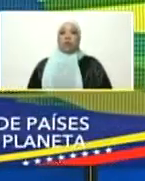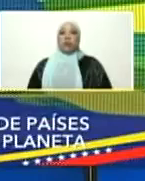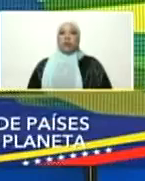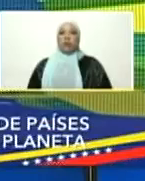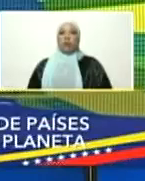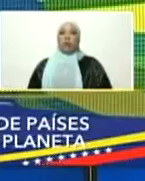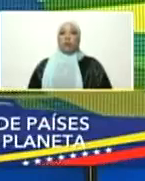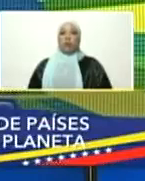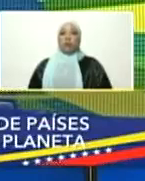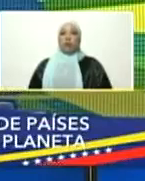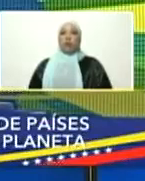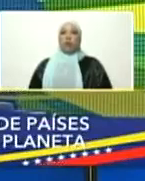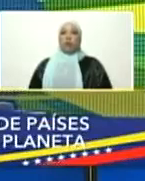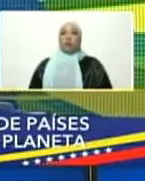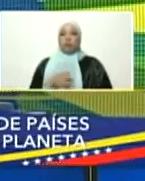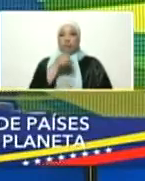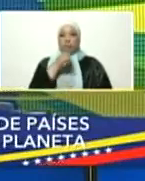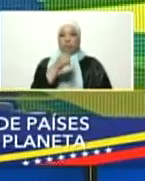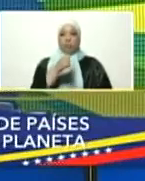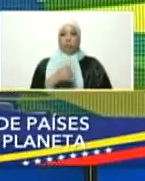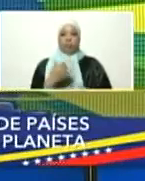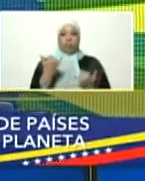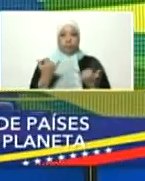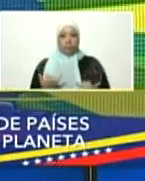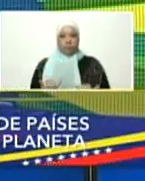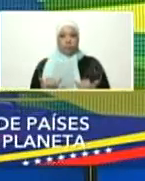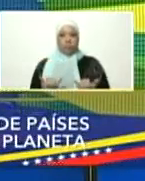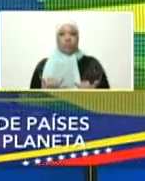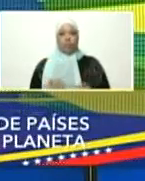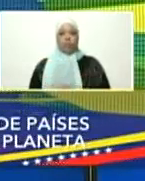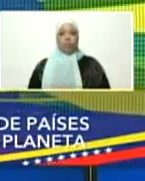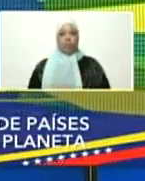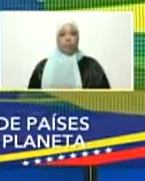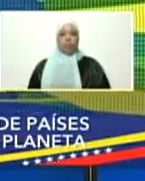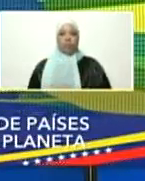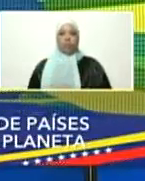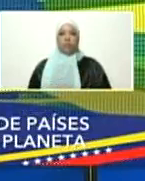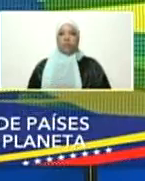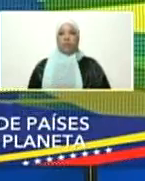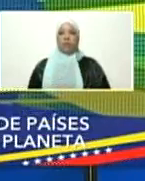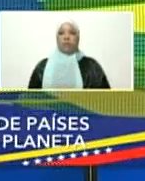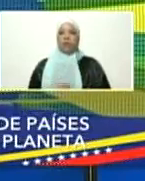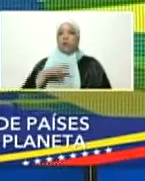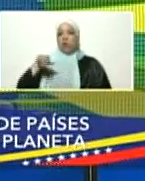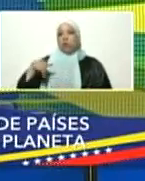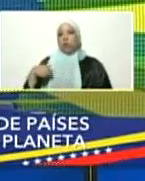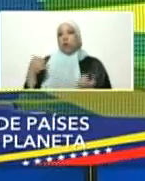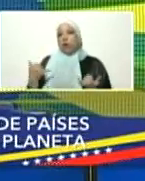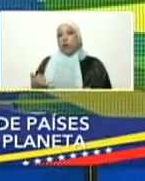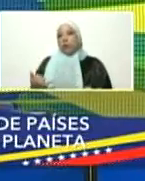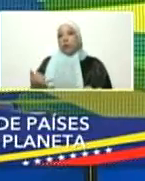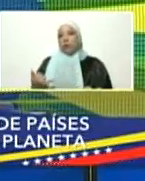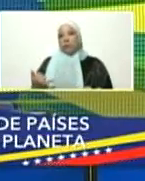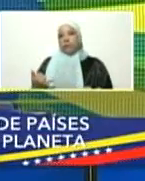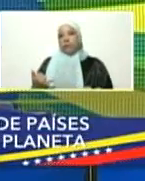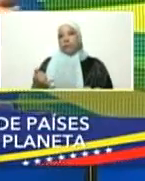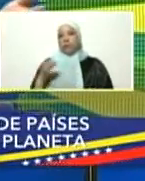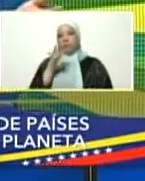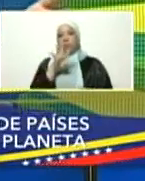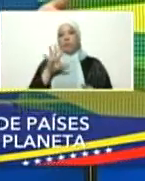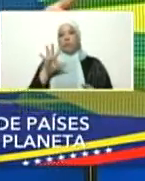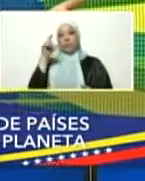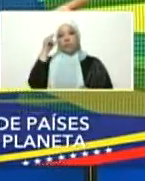Que lo estamos padeciendo. ¿Cómo hemos padecido nosotros Llevamos